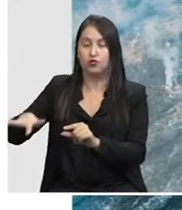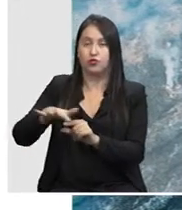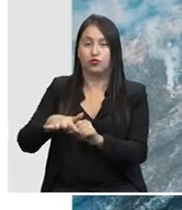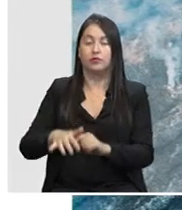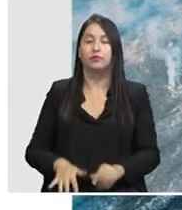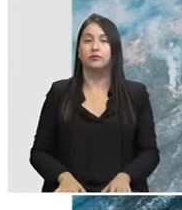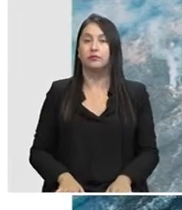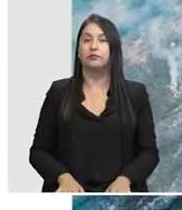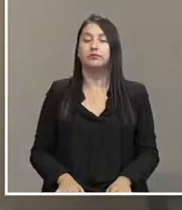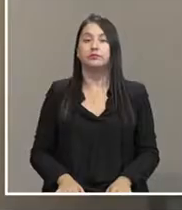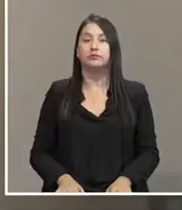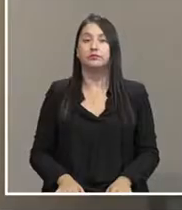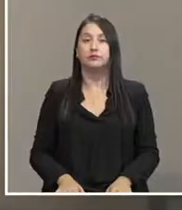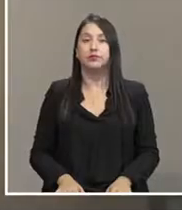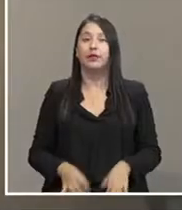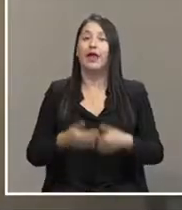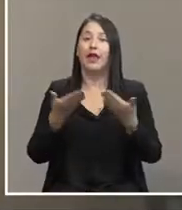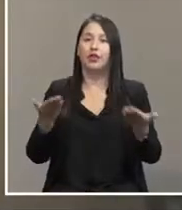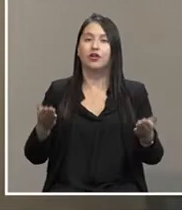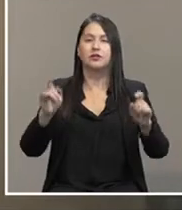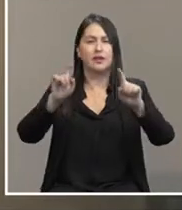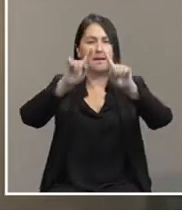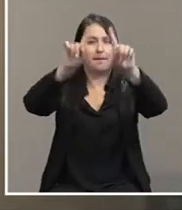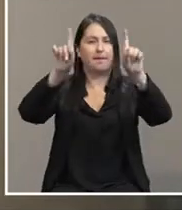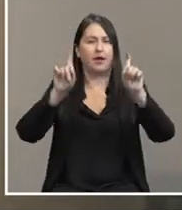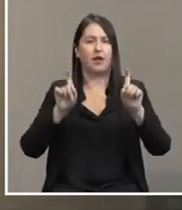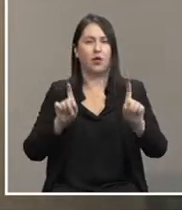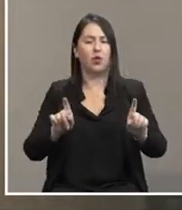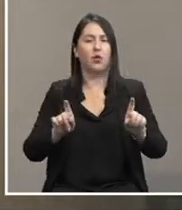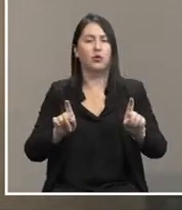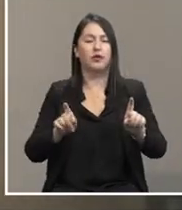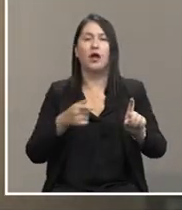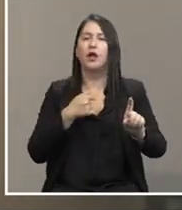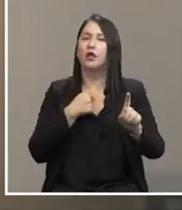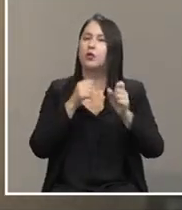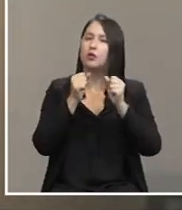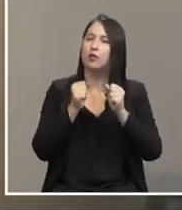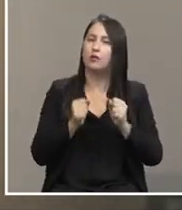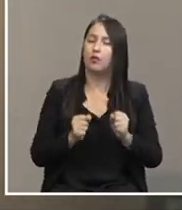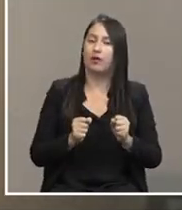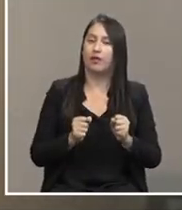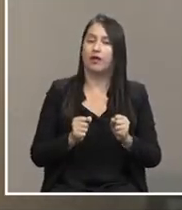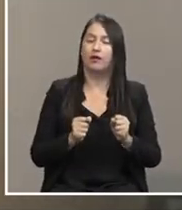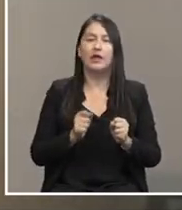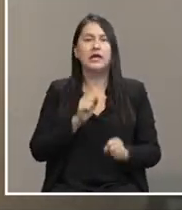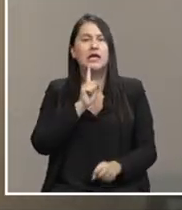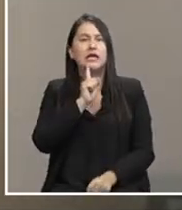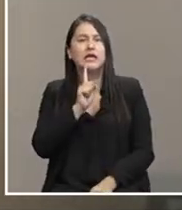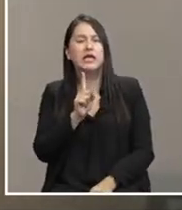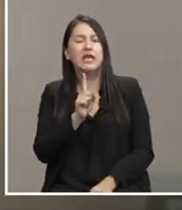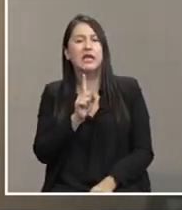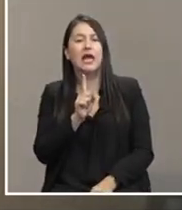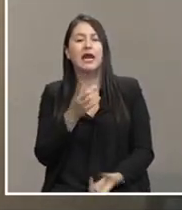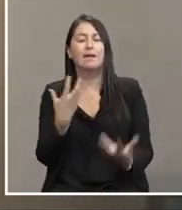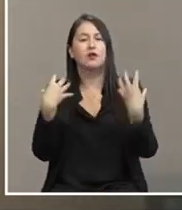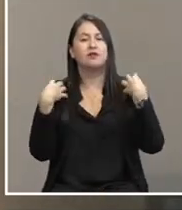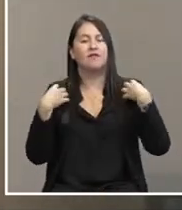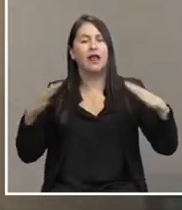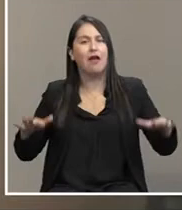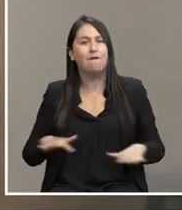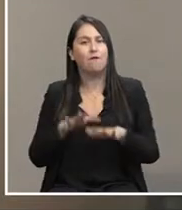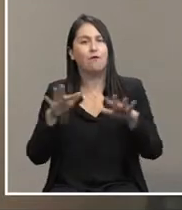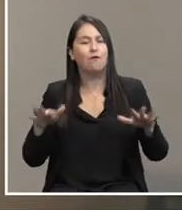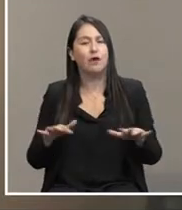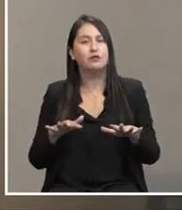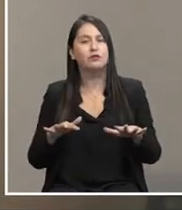debajo. Entonces la pregunta que uno puede hacerse en este momento es decir, bueno, ¿quién tiene que hacer el esfuerzo? ¿Bajo qué